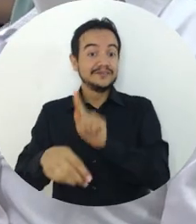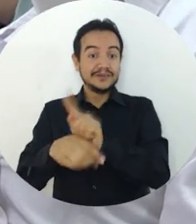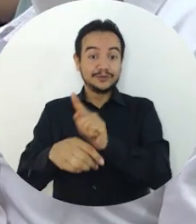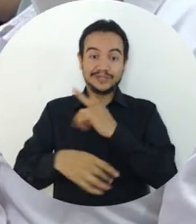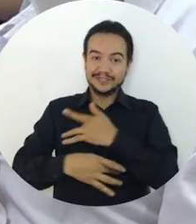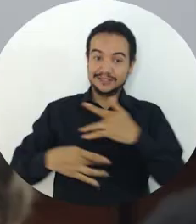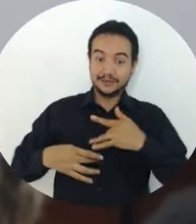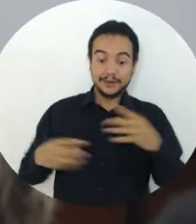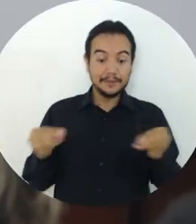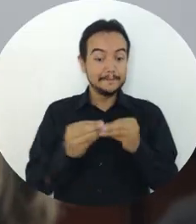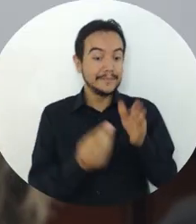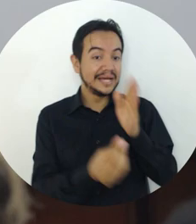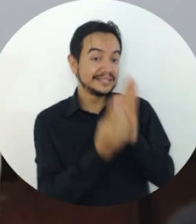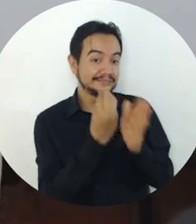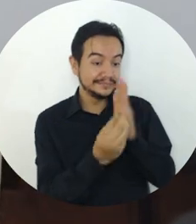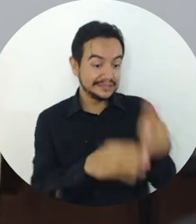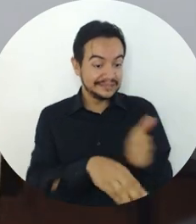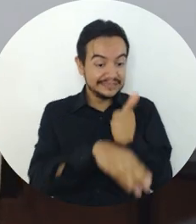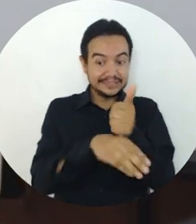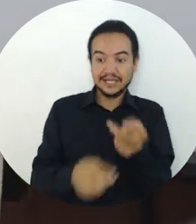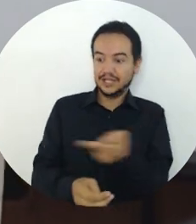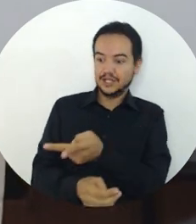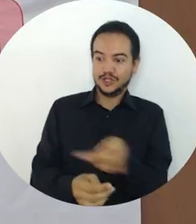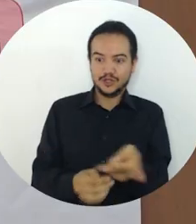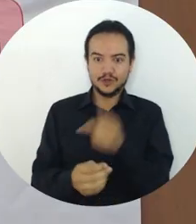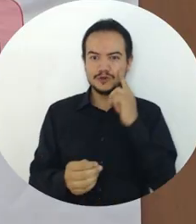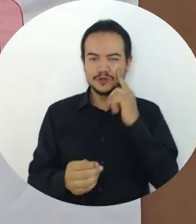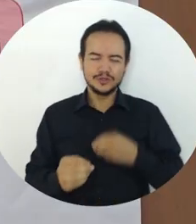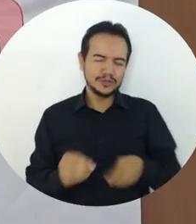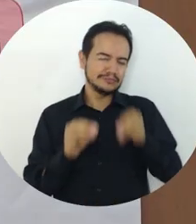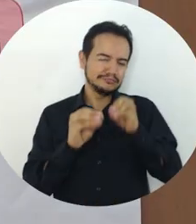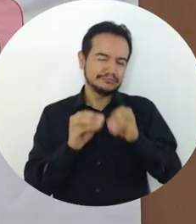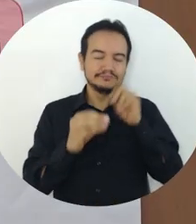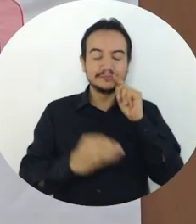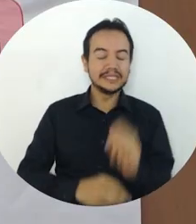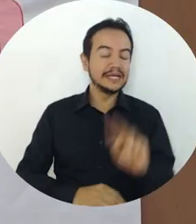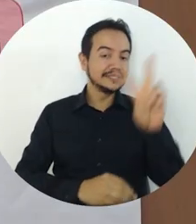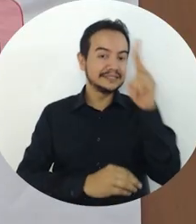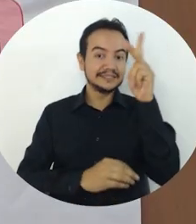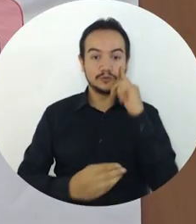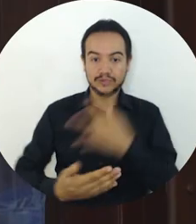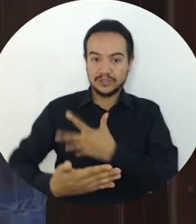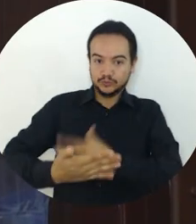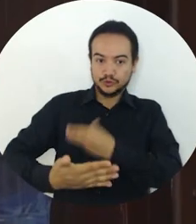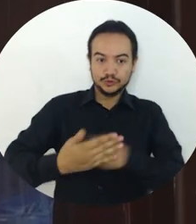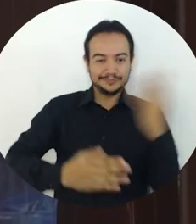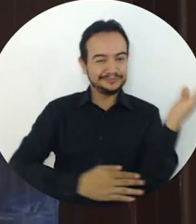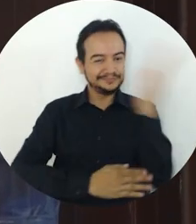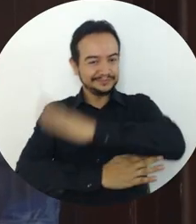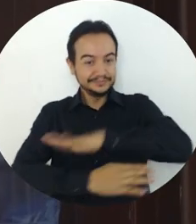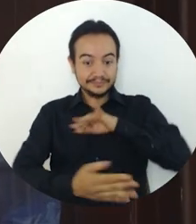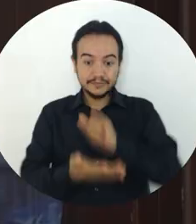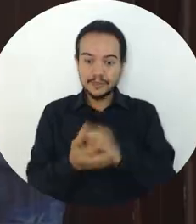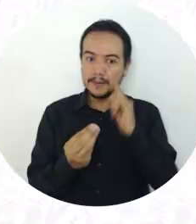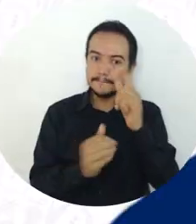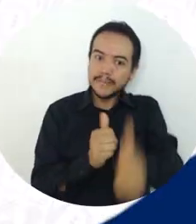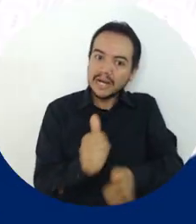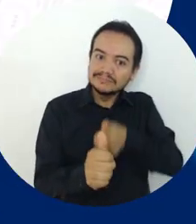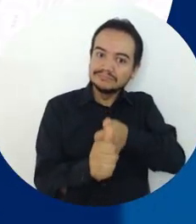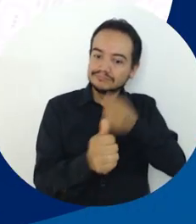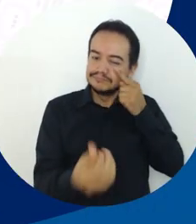Salud y la Dirección de Bienestar Universitario, desarrolló la segunda Tetatón con el lema Impulsemos la lactancia, educando y